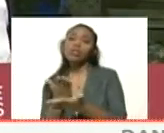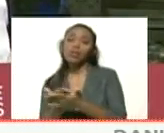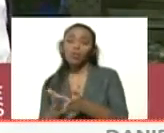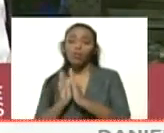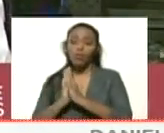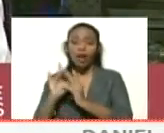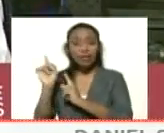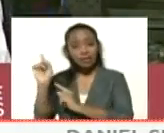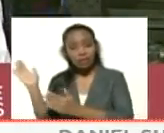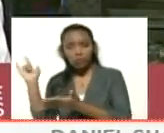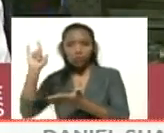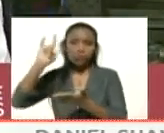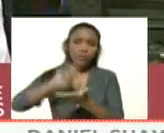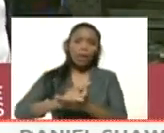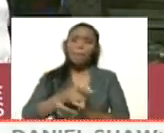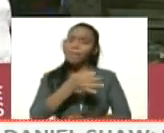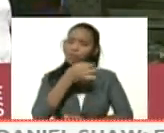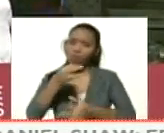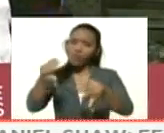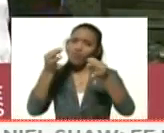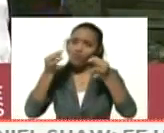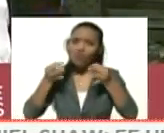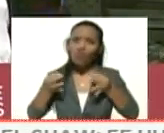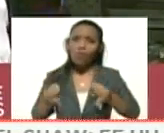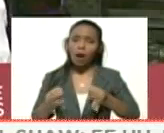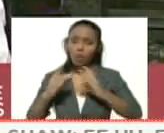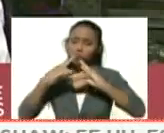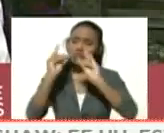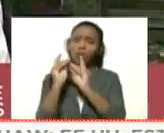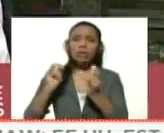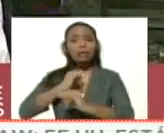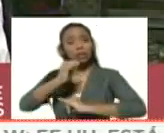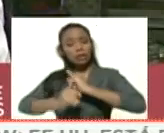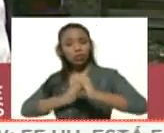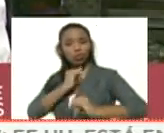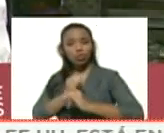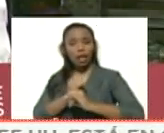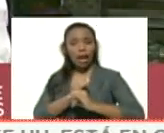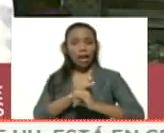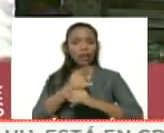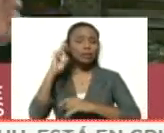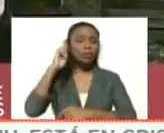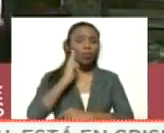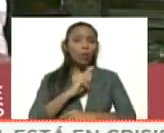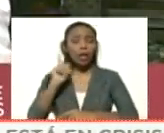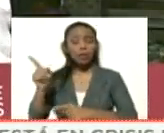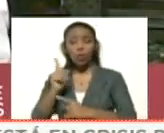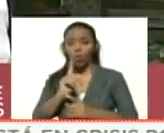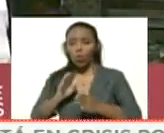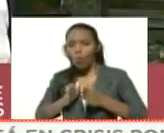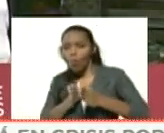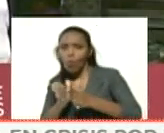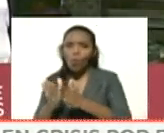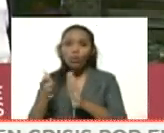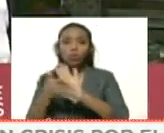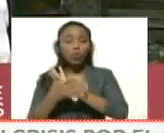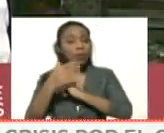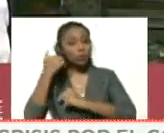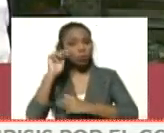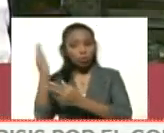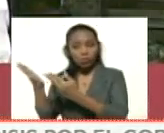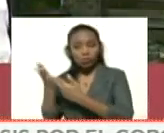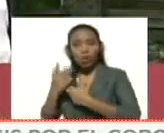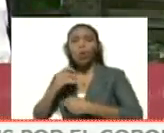ese regreso se haga de manera formal a través del puente internacional Simón Bolívar y no a través de Trocha, y bueno, recibimos una